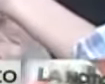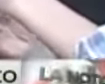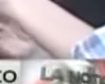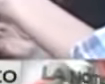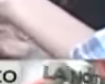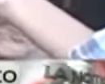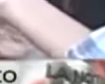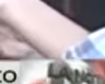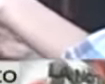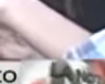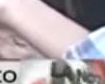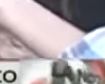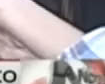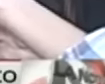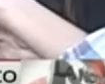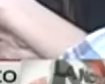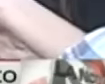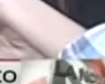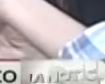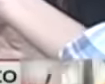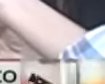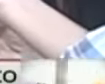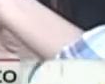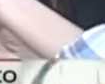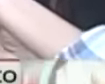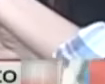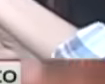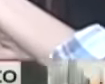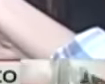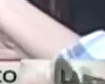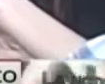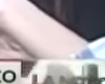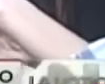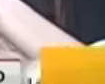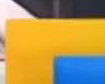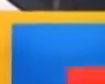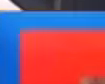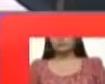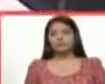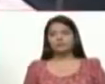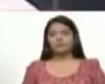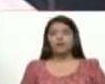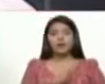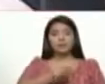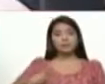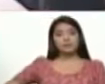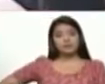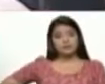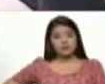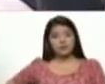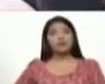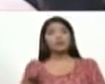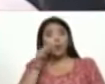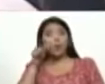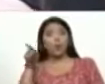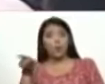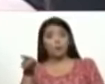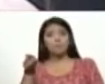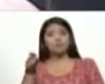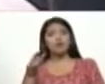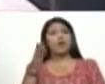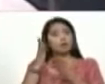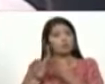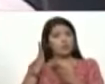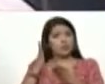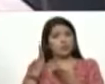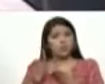actividad donde se esté violando este reglamento, que es el que rige el funcionamiento. El señor Ramón Jaluc puede ser muy abogado, puede haber estudiado todo derecho,